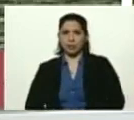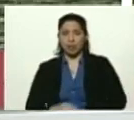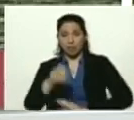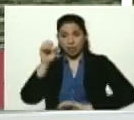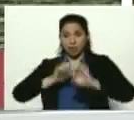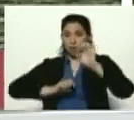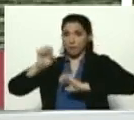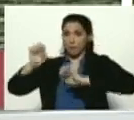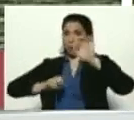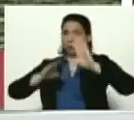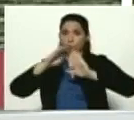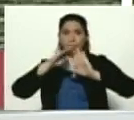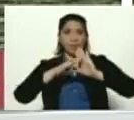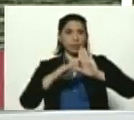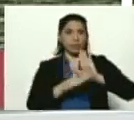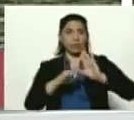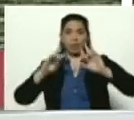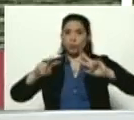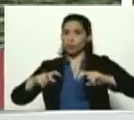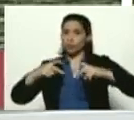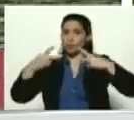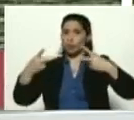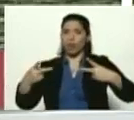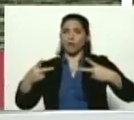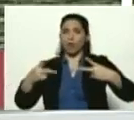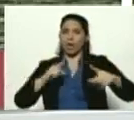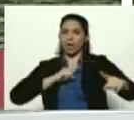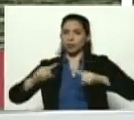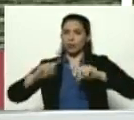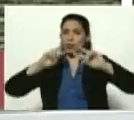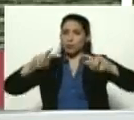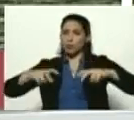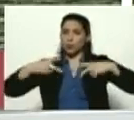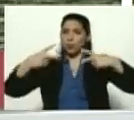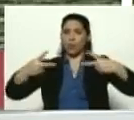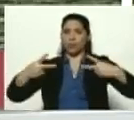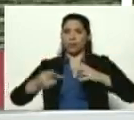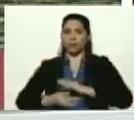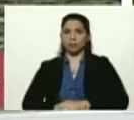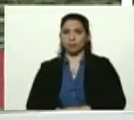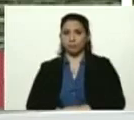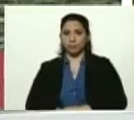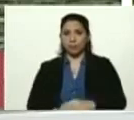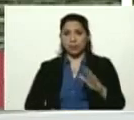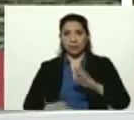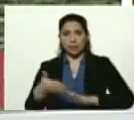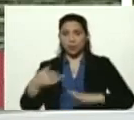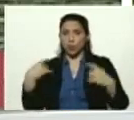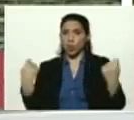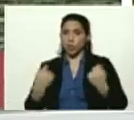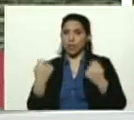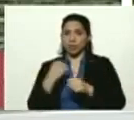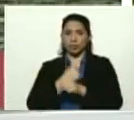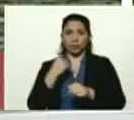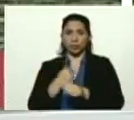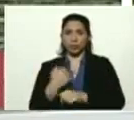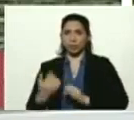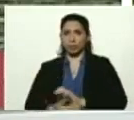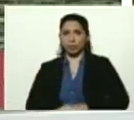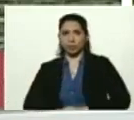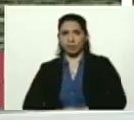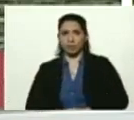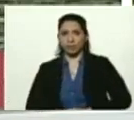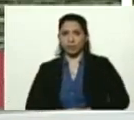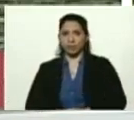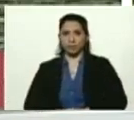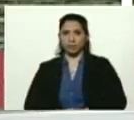evaluando medidas nuevas, acciones nuevas. Al salir de esta jornada de trabajo, voy a